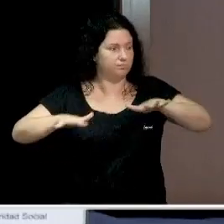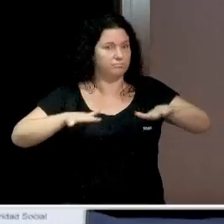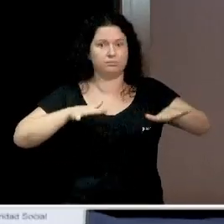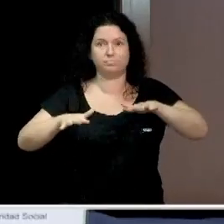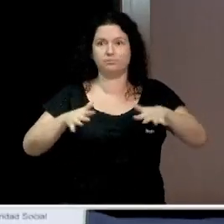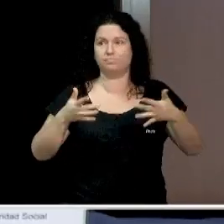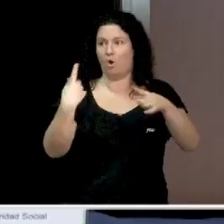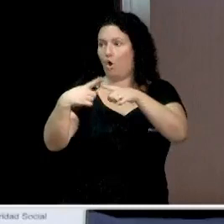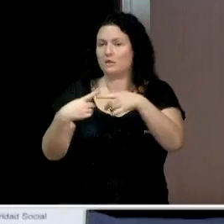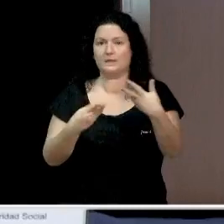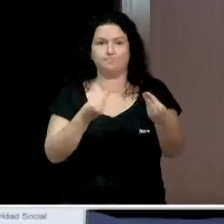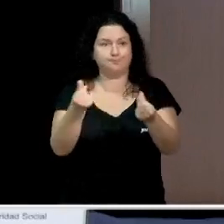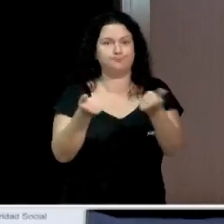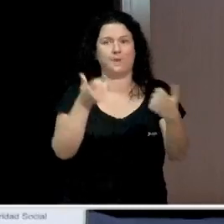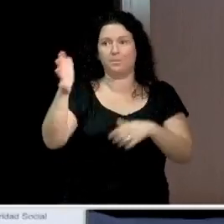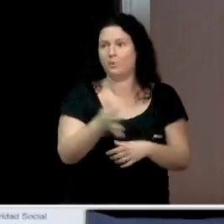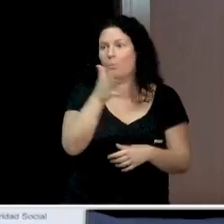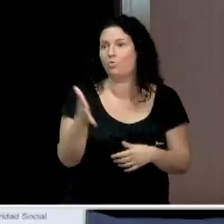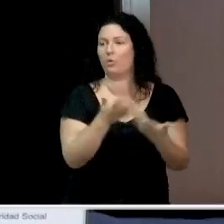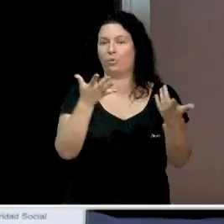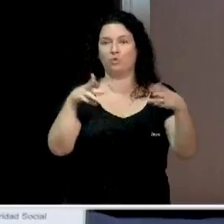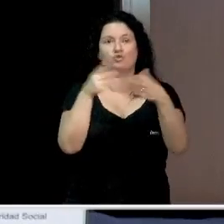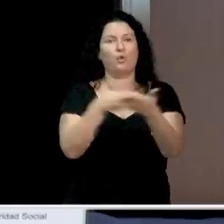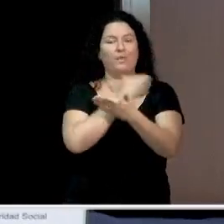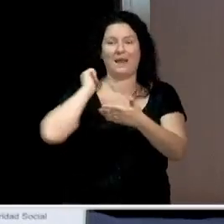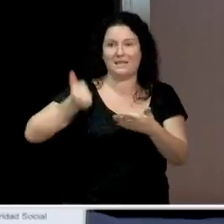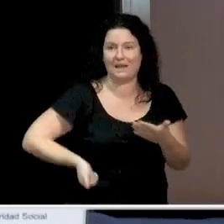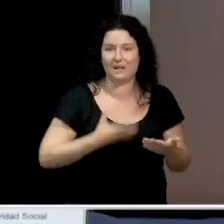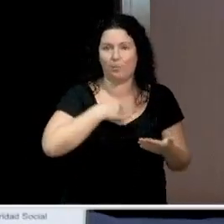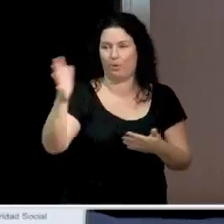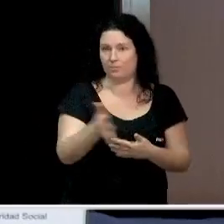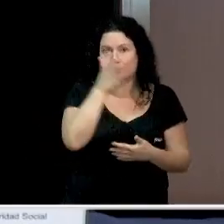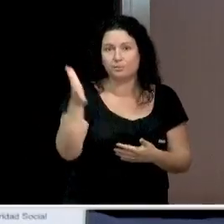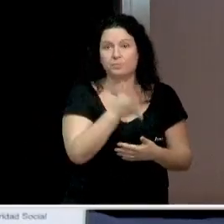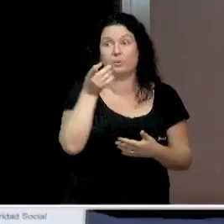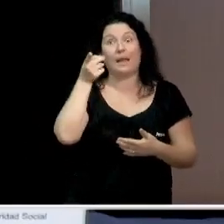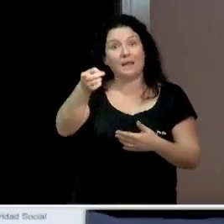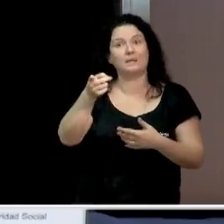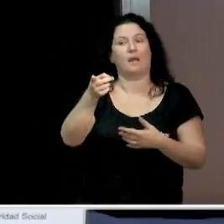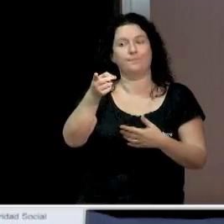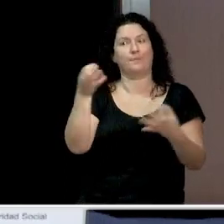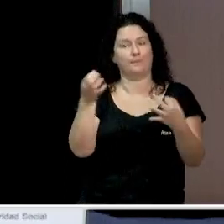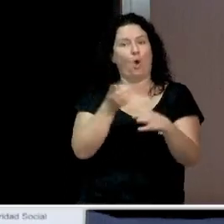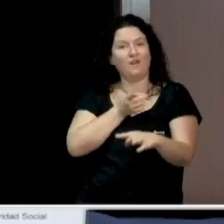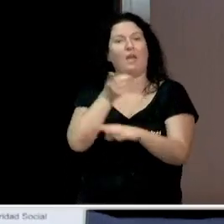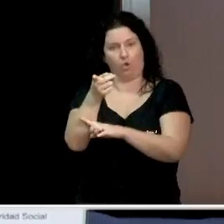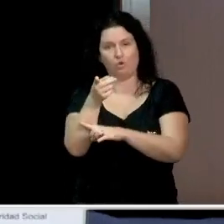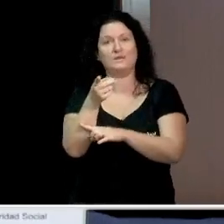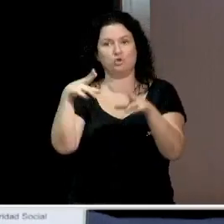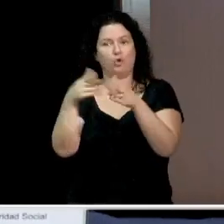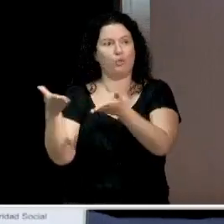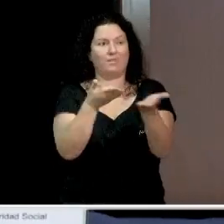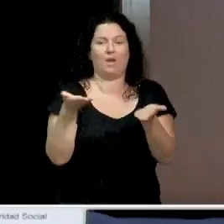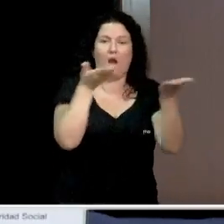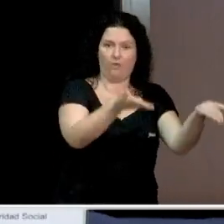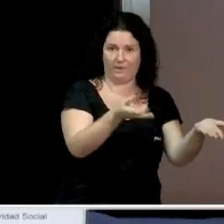propiedad que se mueve, de la propiedad que produce riqueza y que tiene obligaciones para con la sociedad es la